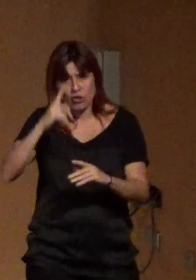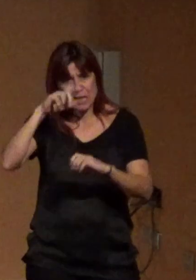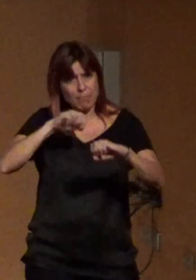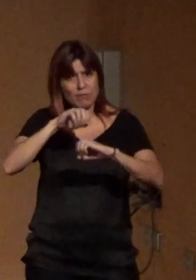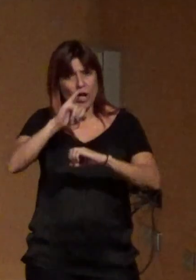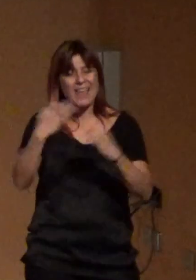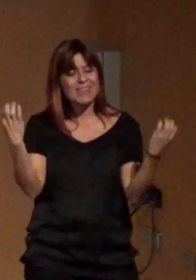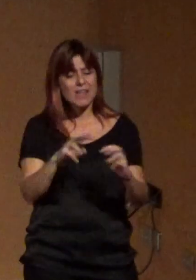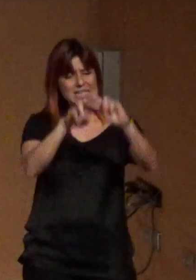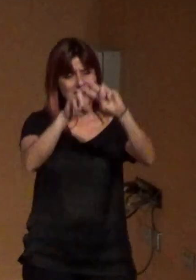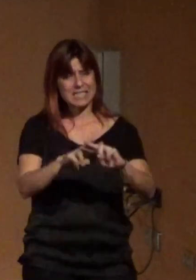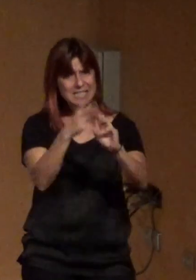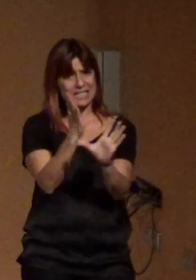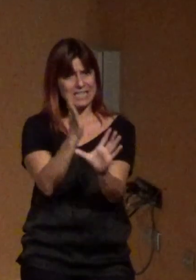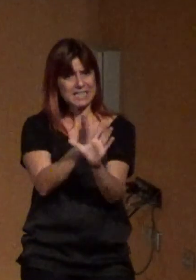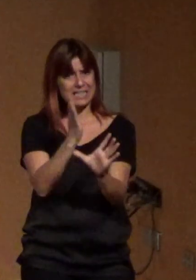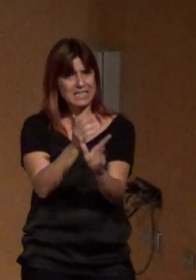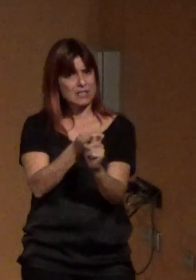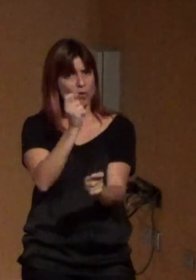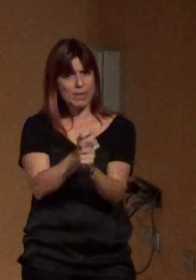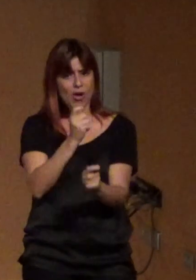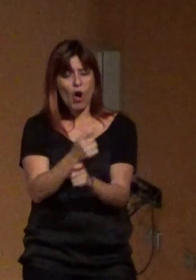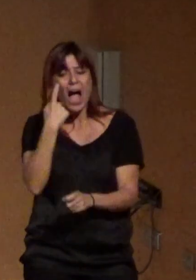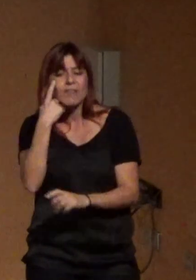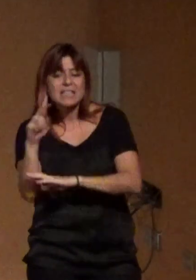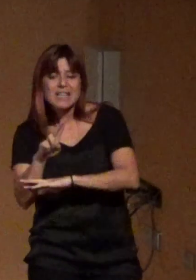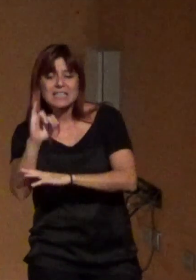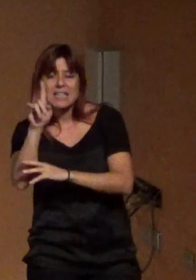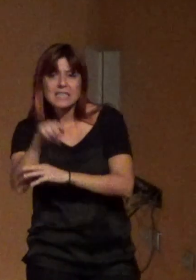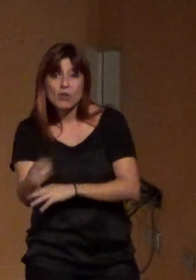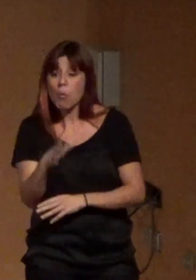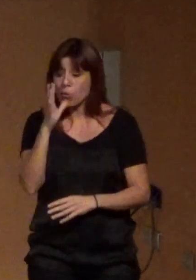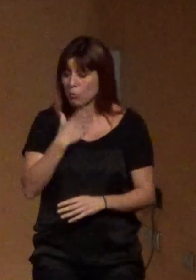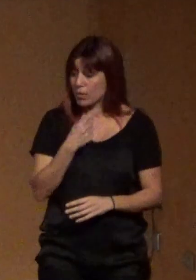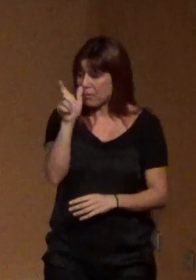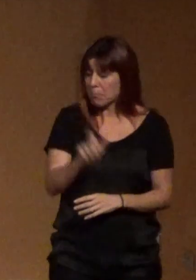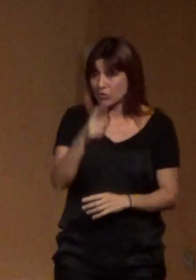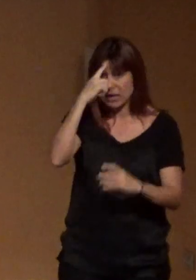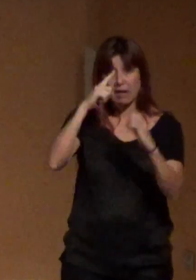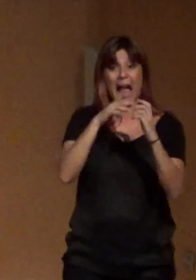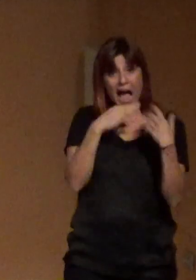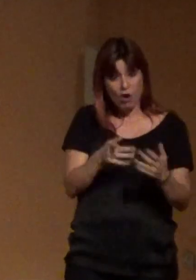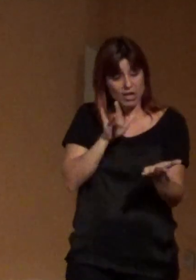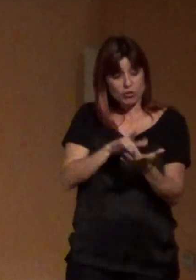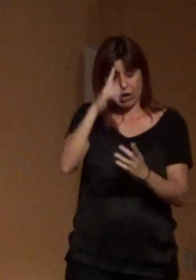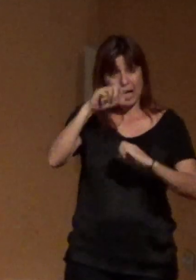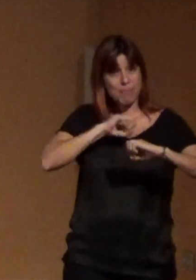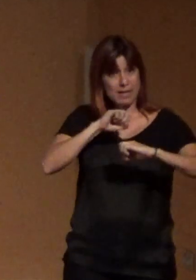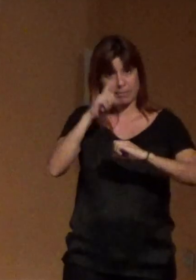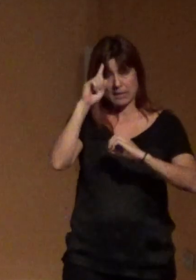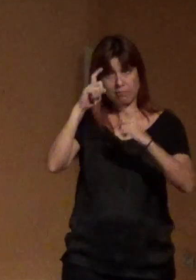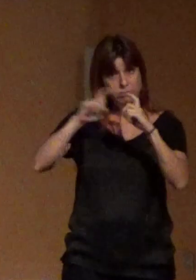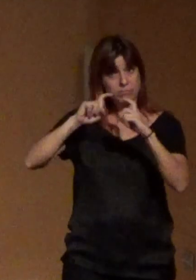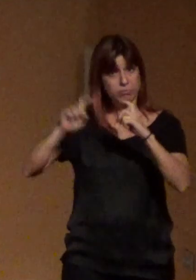a un diagnóstico precoz del TDAH. Pues el paciente no tiene crisis, pero no está aprendiendo con MDE, tiene una disfunción de los controles de regulación que no